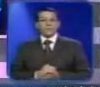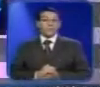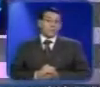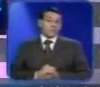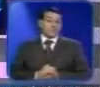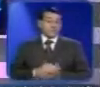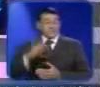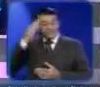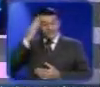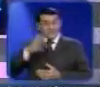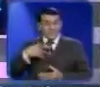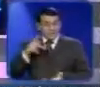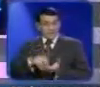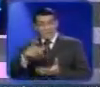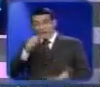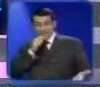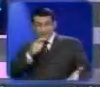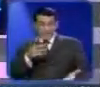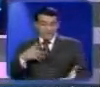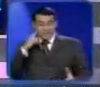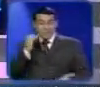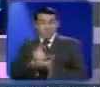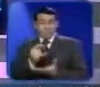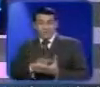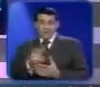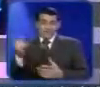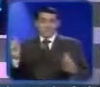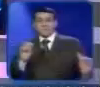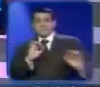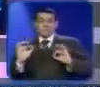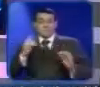Ya saben, si quieren ir, el lunes 10 de agosto van hasta allá y,